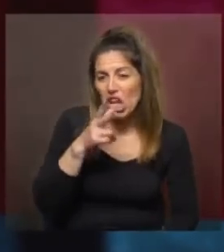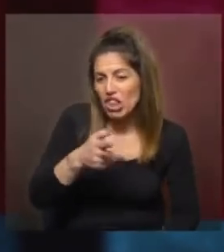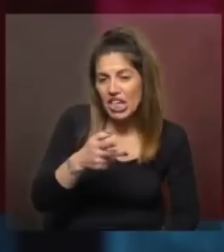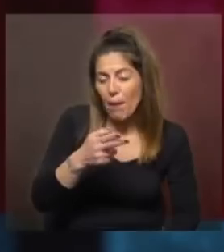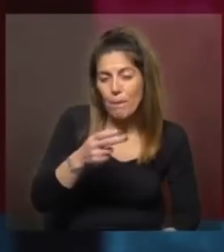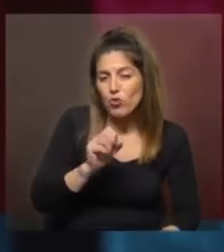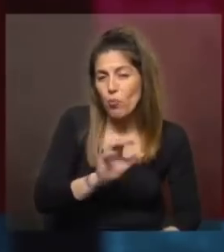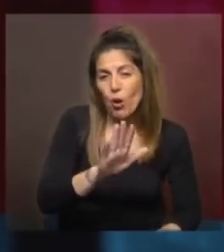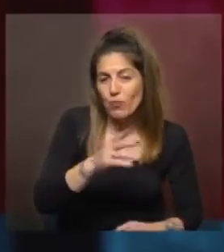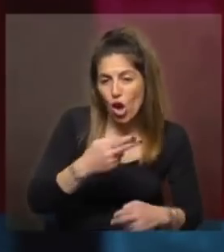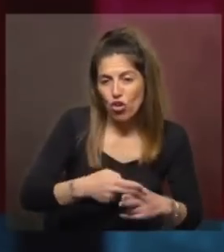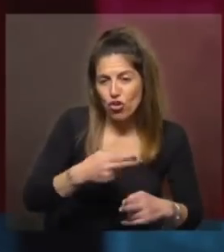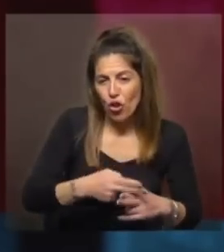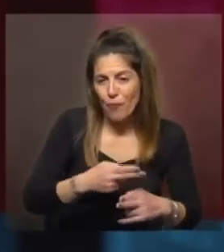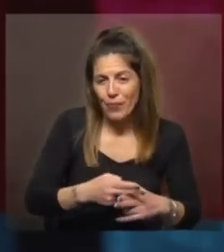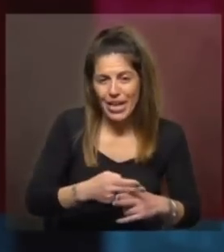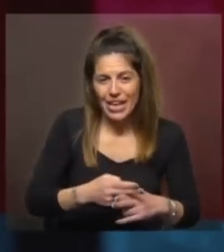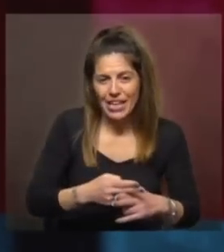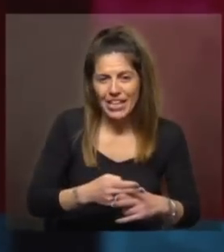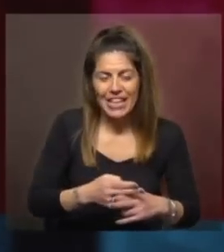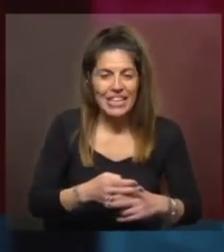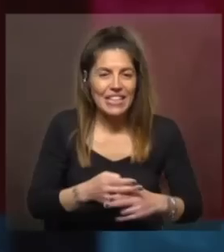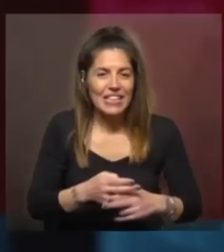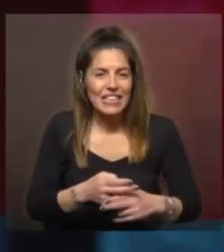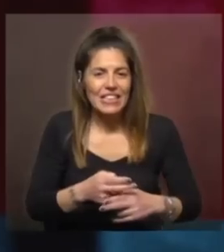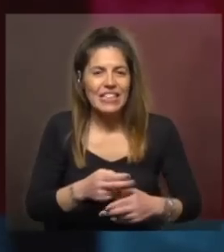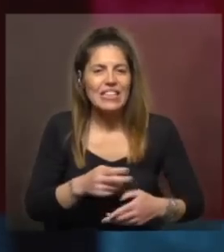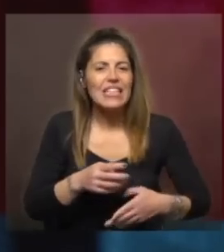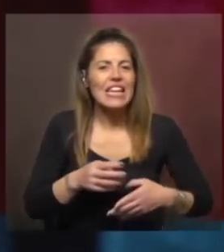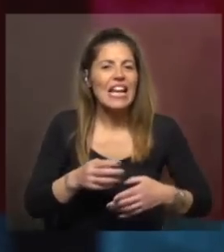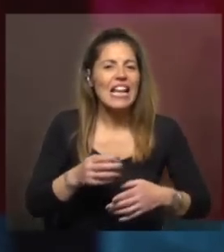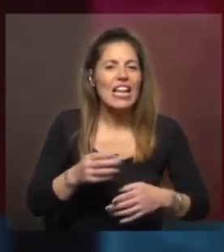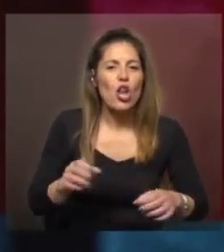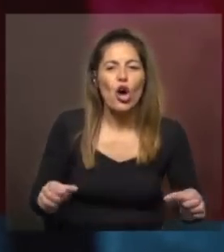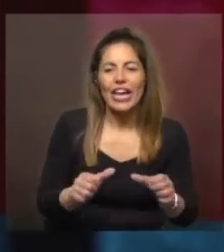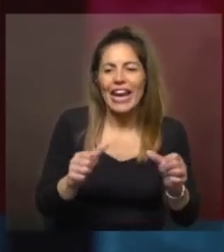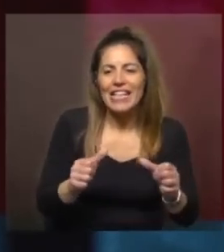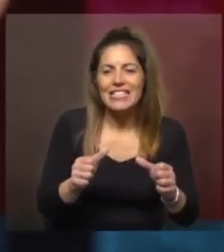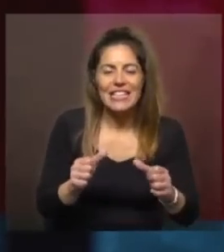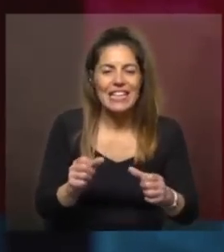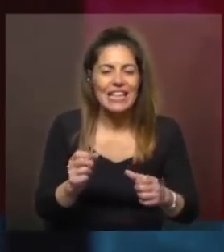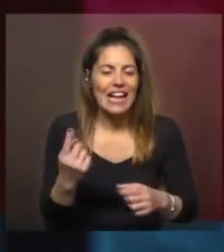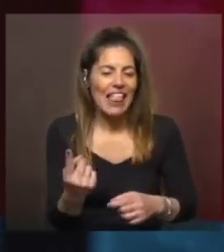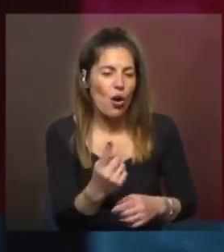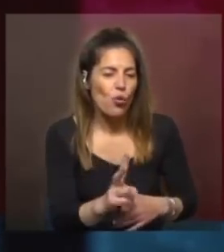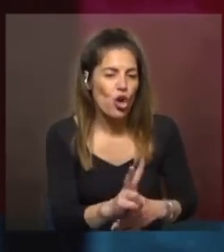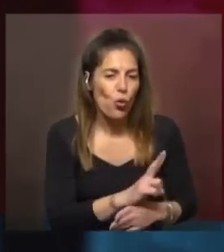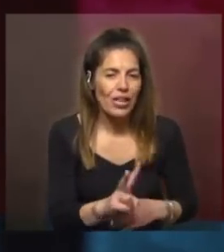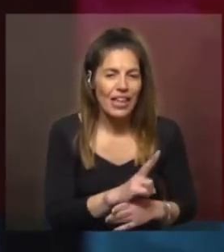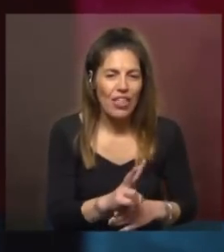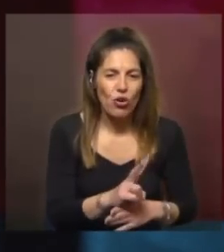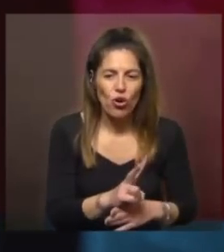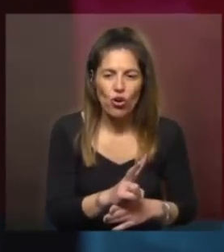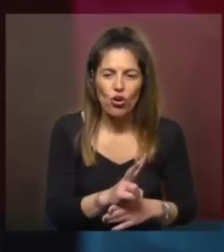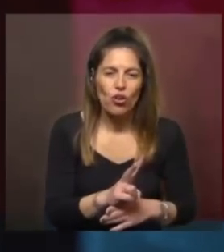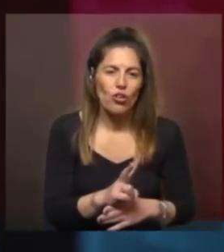nombres y que las la funcionalidad o la función en los cuidados de maternar y paternar